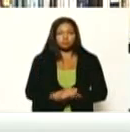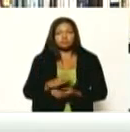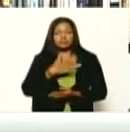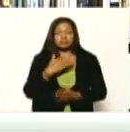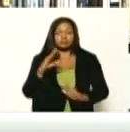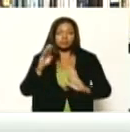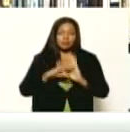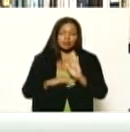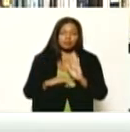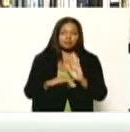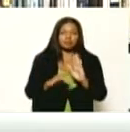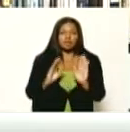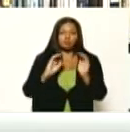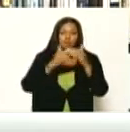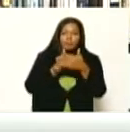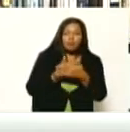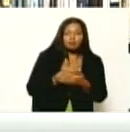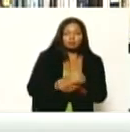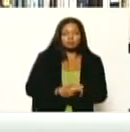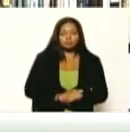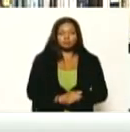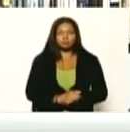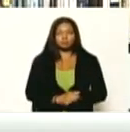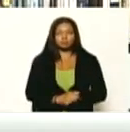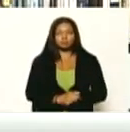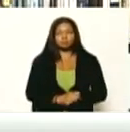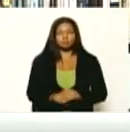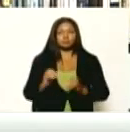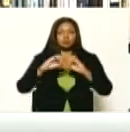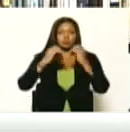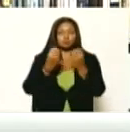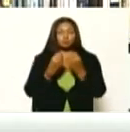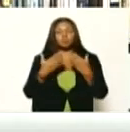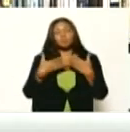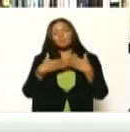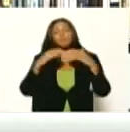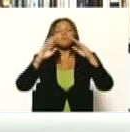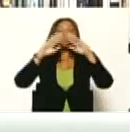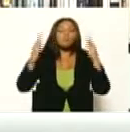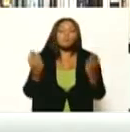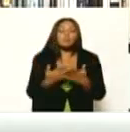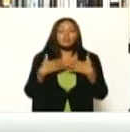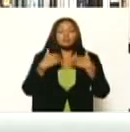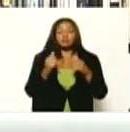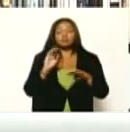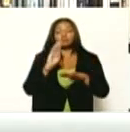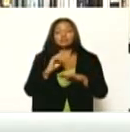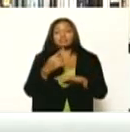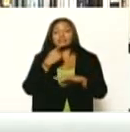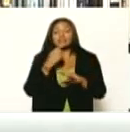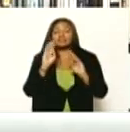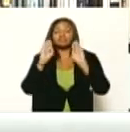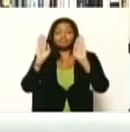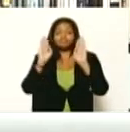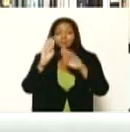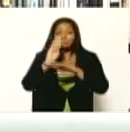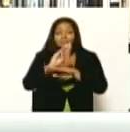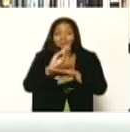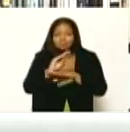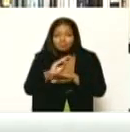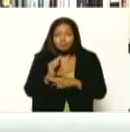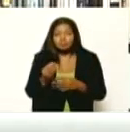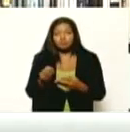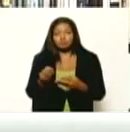tapar, que quieren tapar. La Organización Mundial de la Salud, OMS, advierte de que